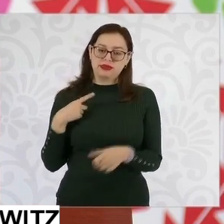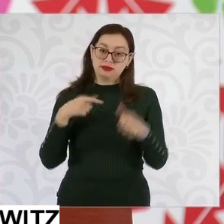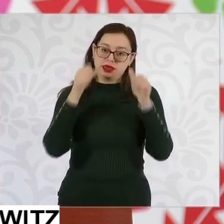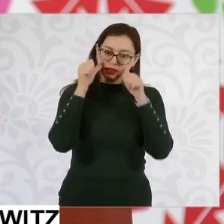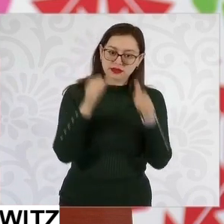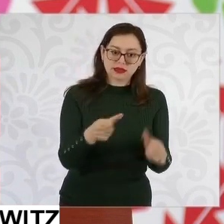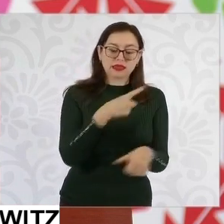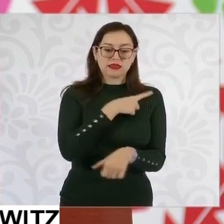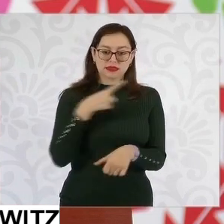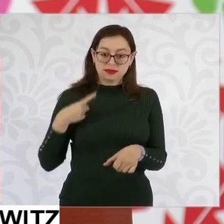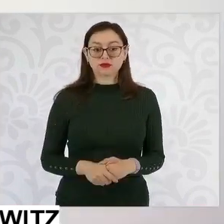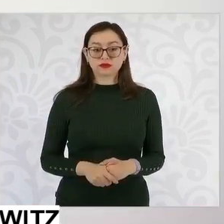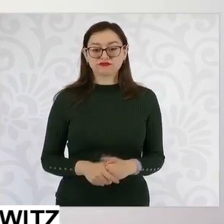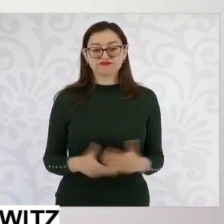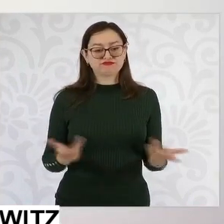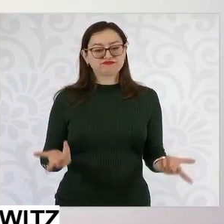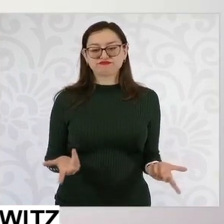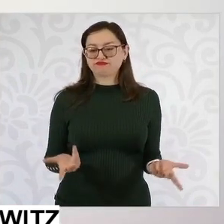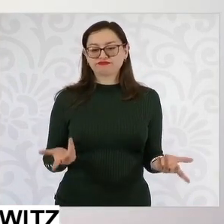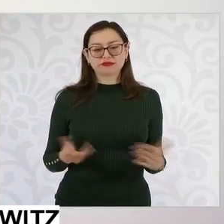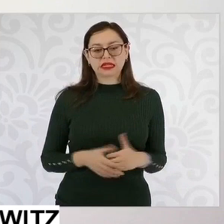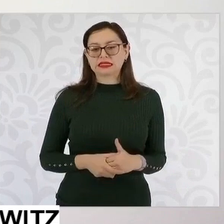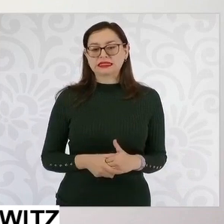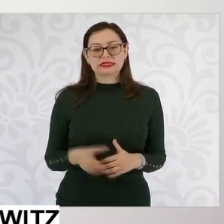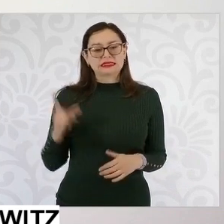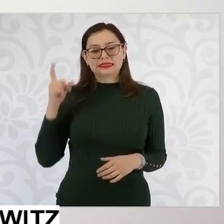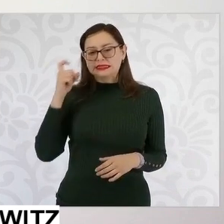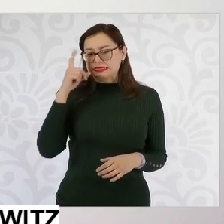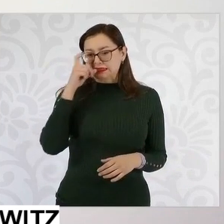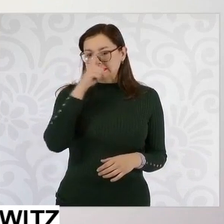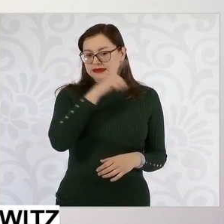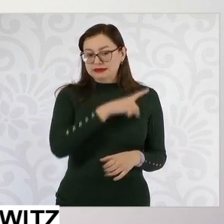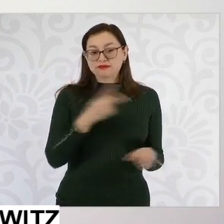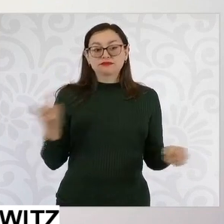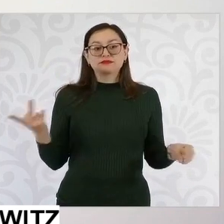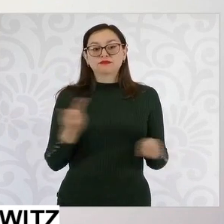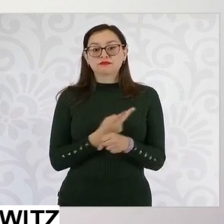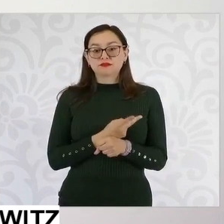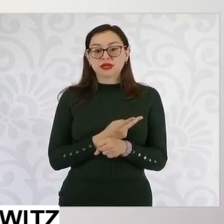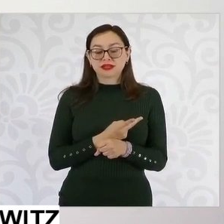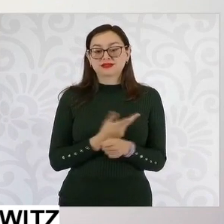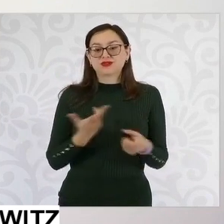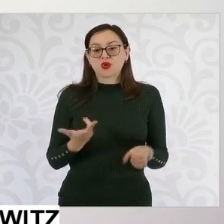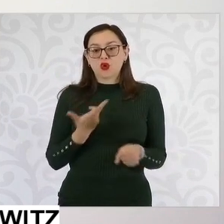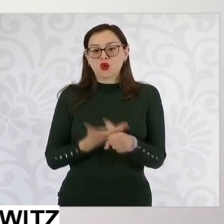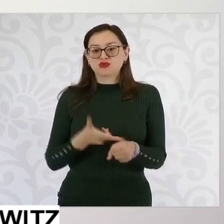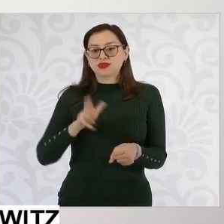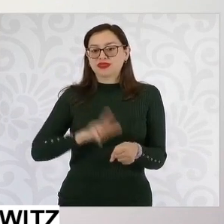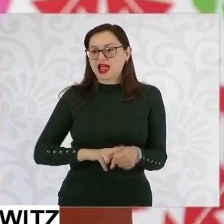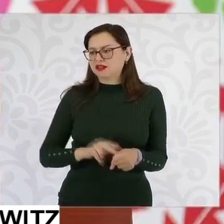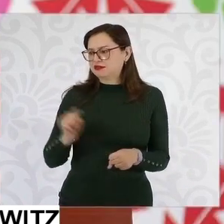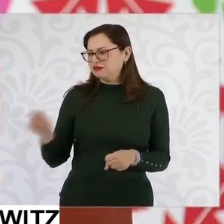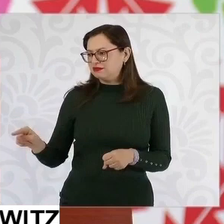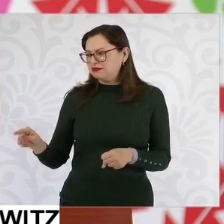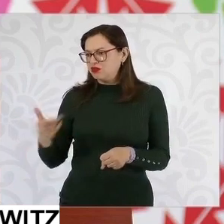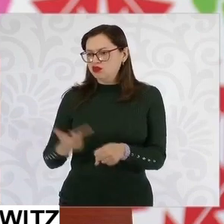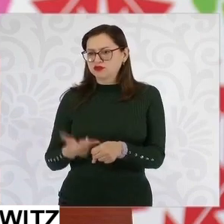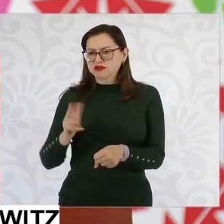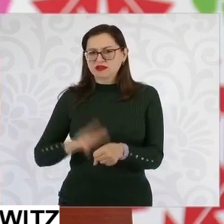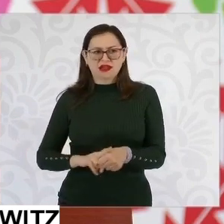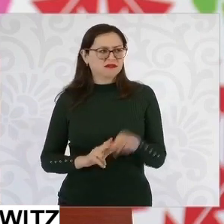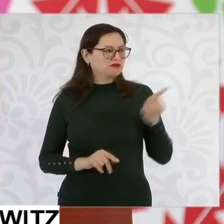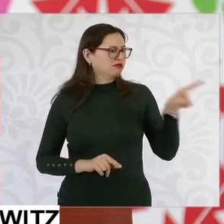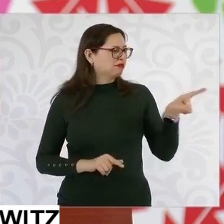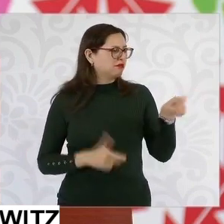de estar pendientes. Precisamente porque el brote ocurre en distintos hospitales, no viene de un